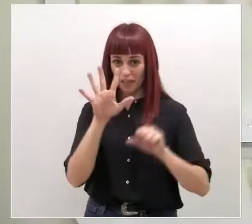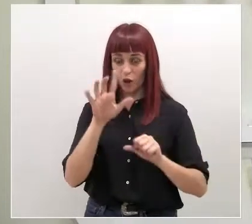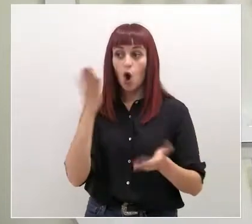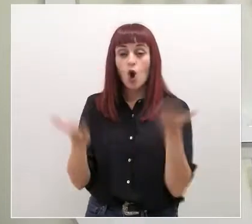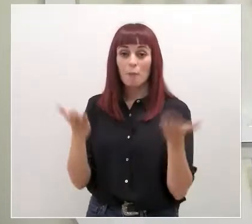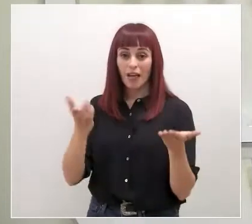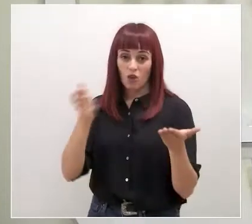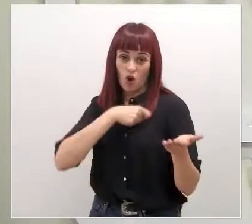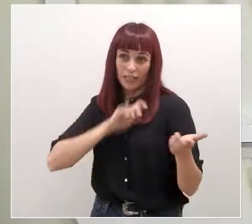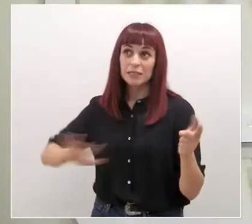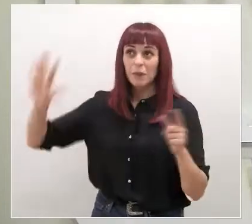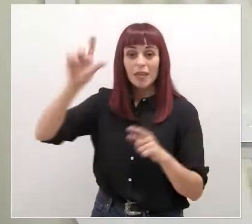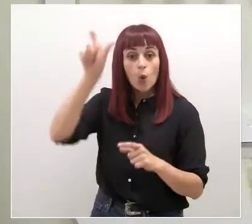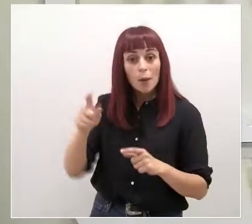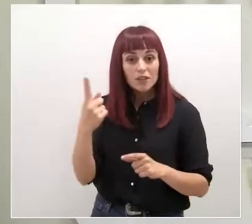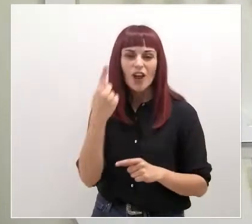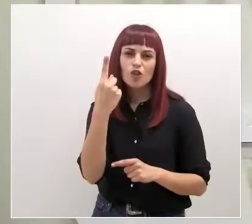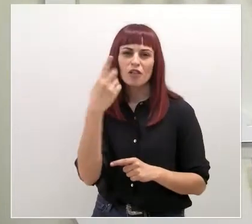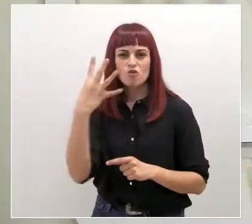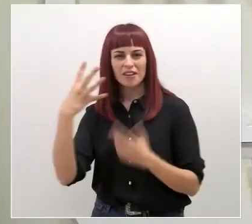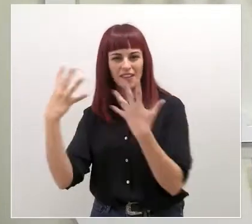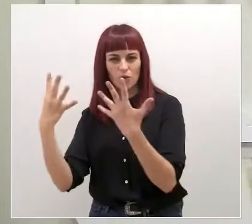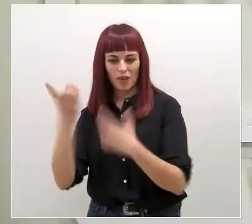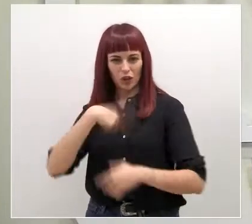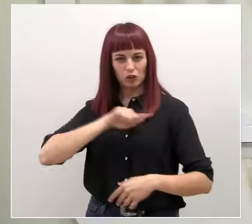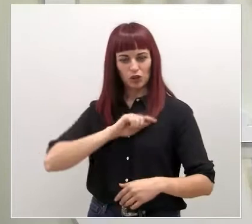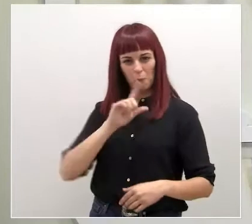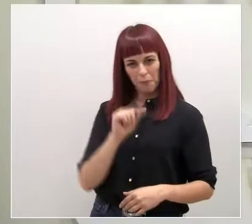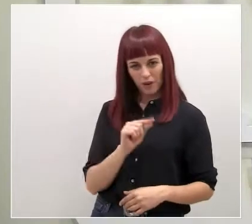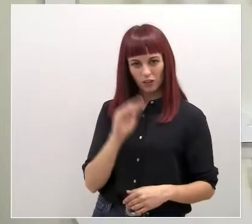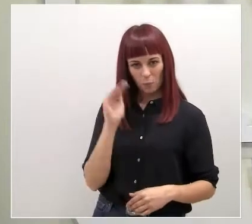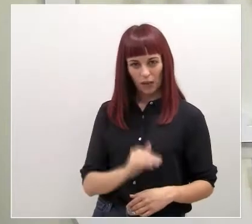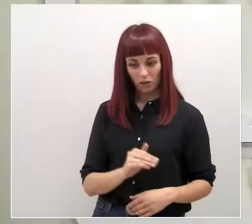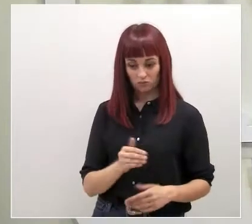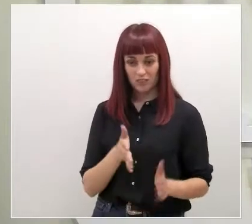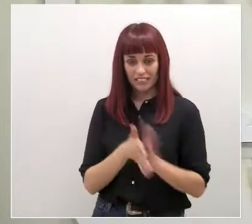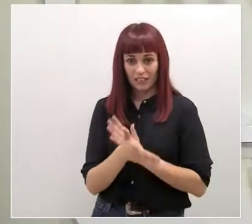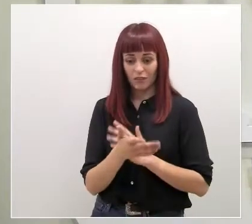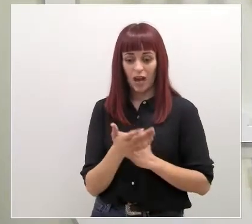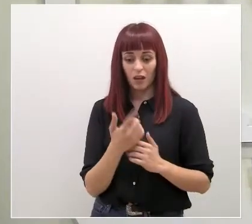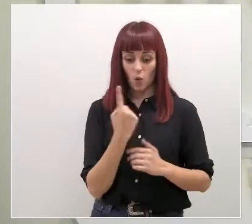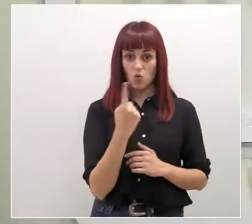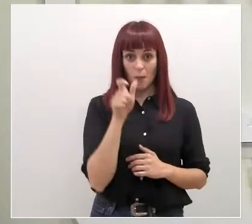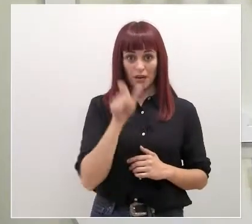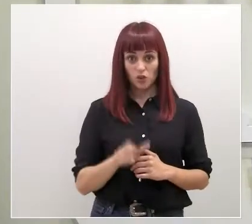de 149. Por lo tanto, nosotros decimos que nos quitan un euro de